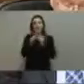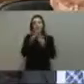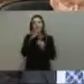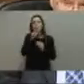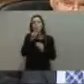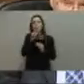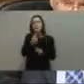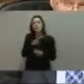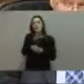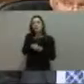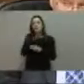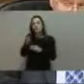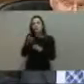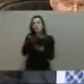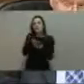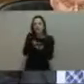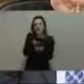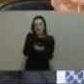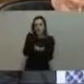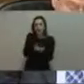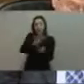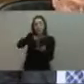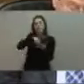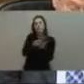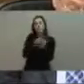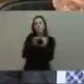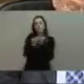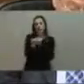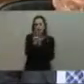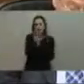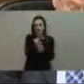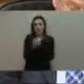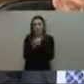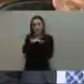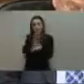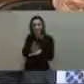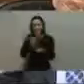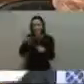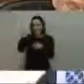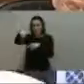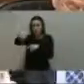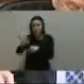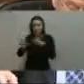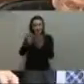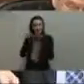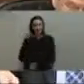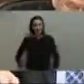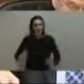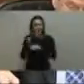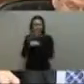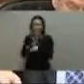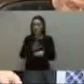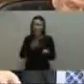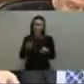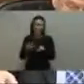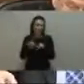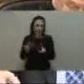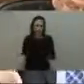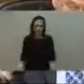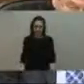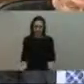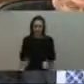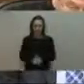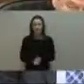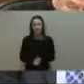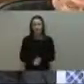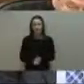que presentaran un plan de viabilidad. Y nada, lo presentaron y papel mojado.